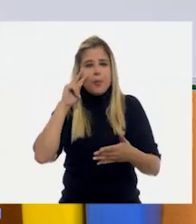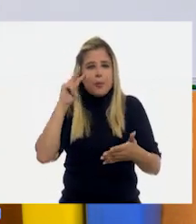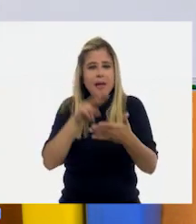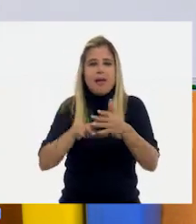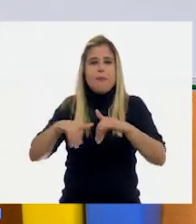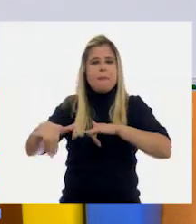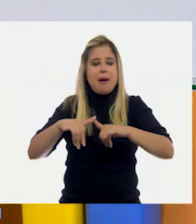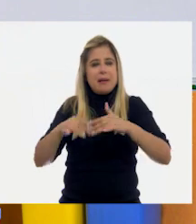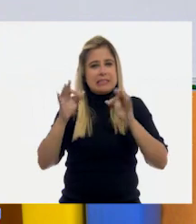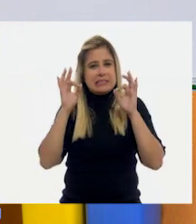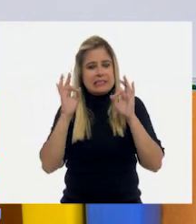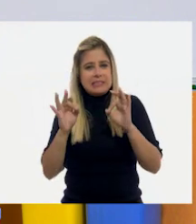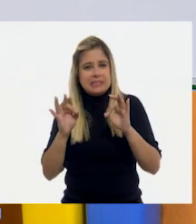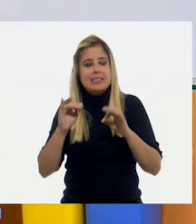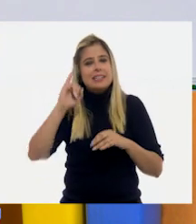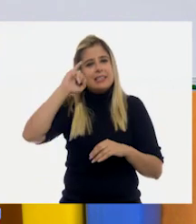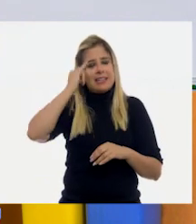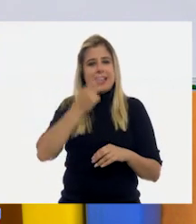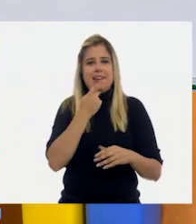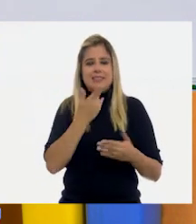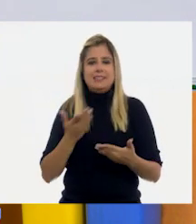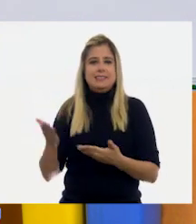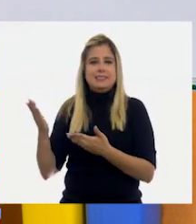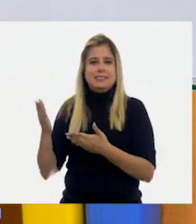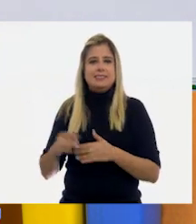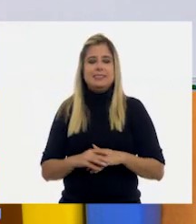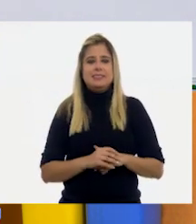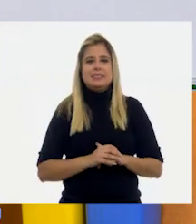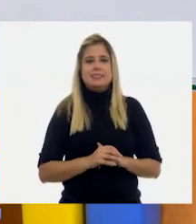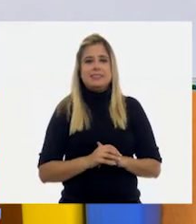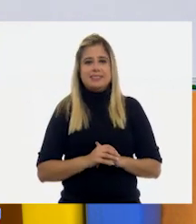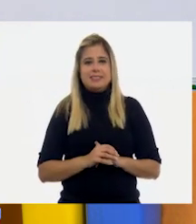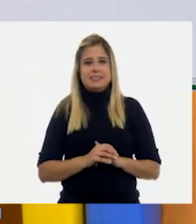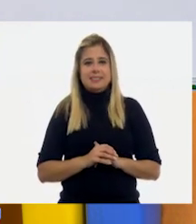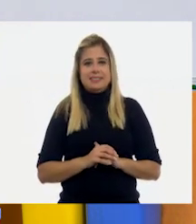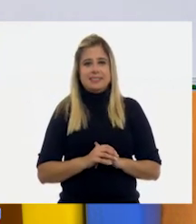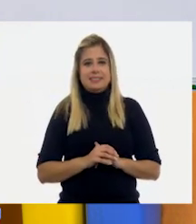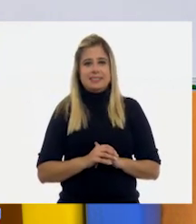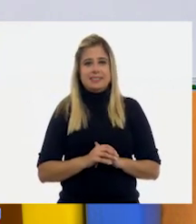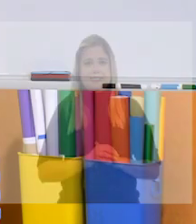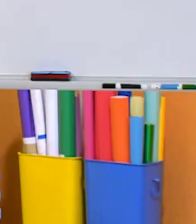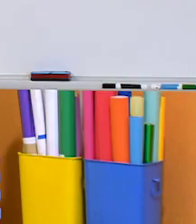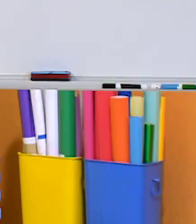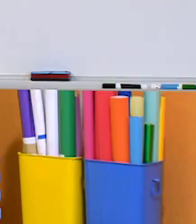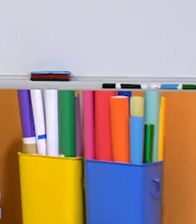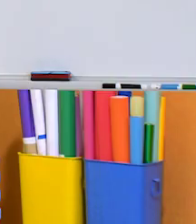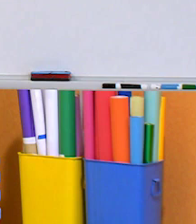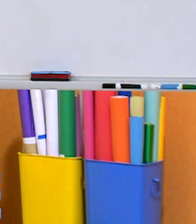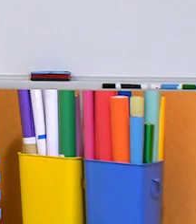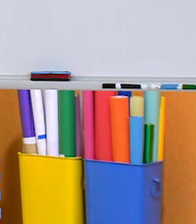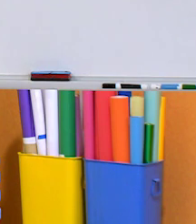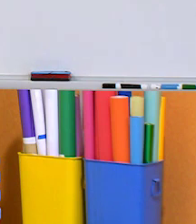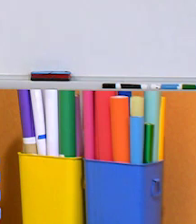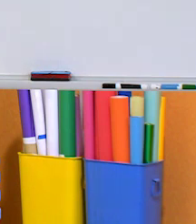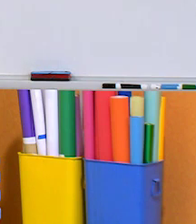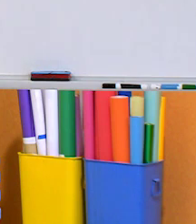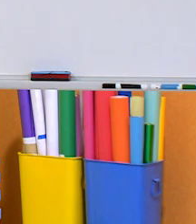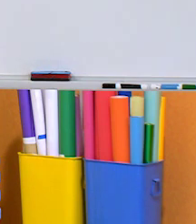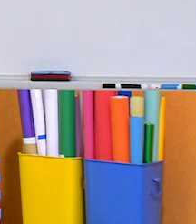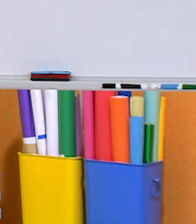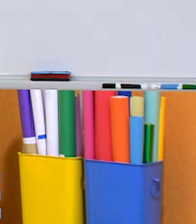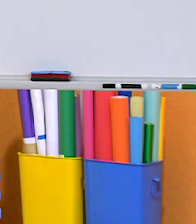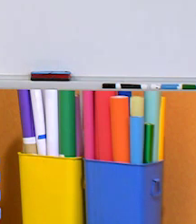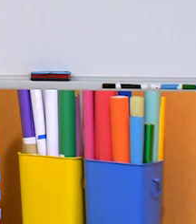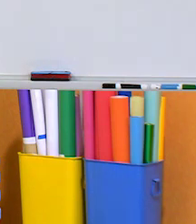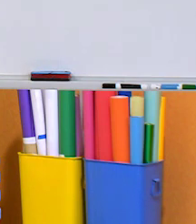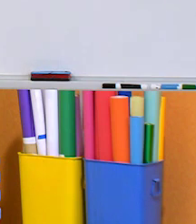croquis. Y yo ne ichi nasha kujinu yo na niñu kuni yo ana ni ve su kunte bayo nasha